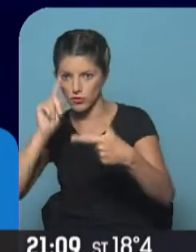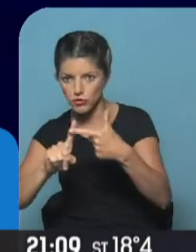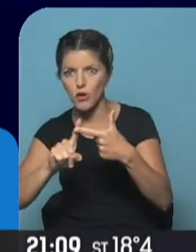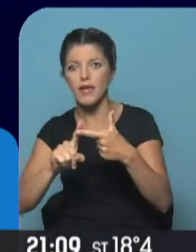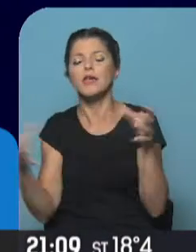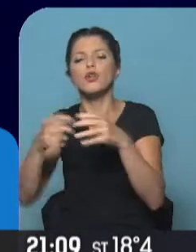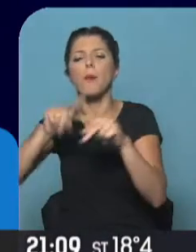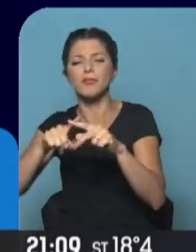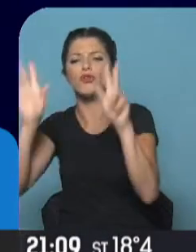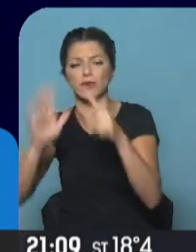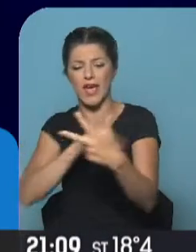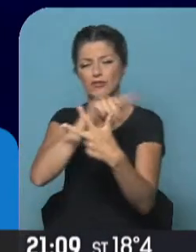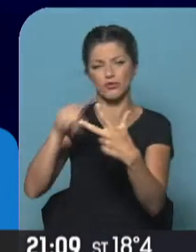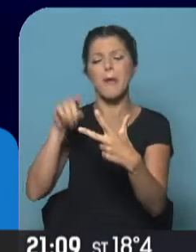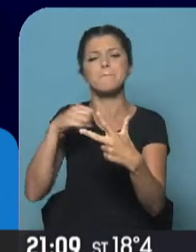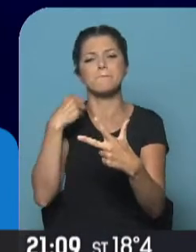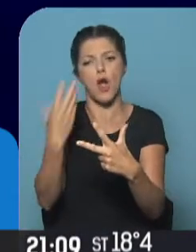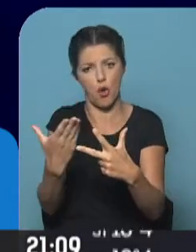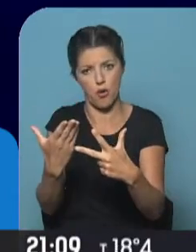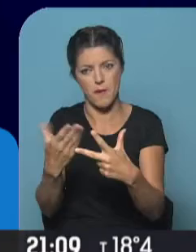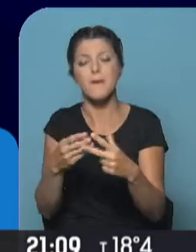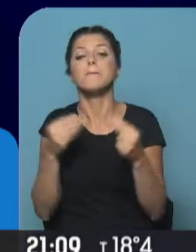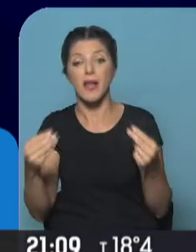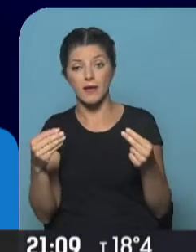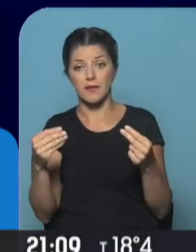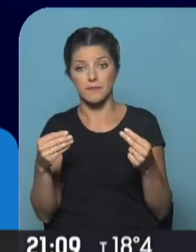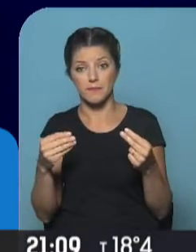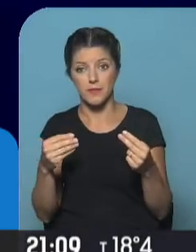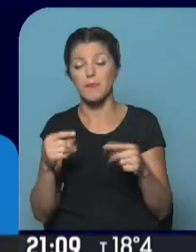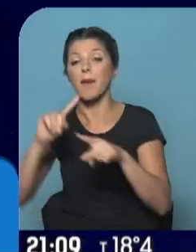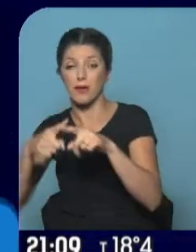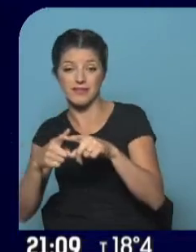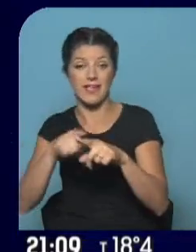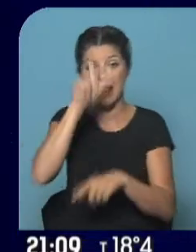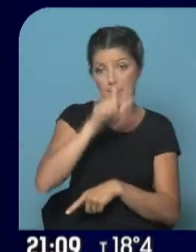simplificando la vida de la gente y simplificando la relación de la política con la gente.